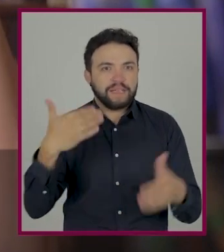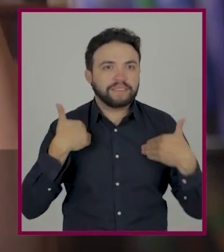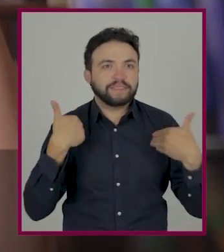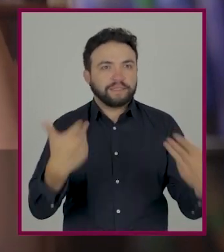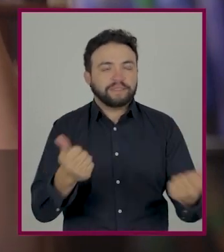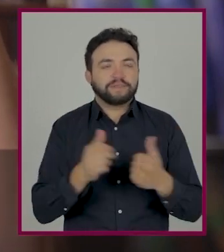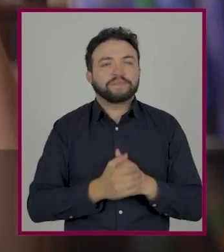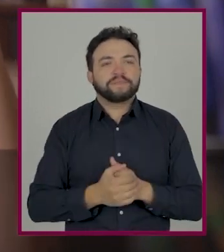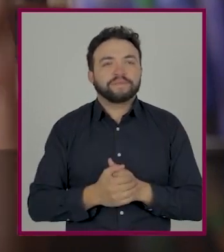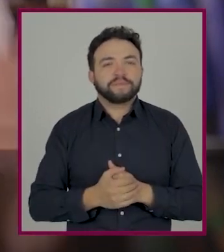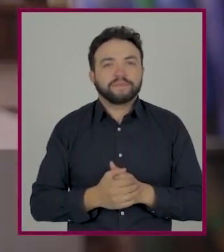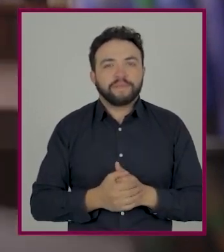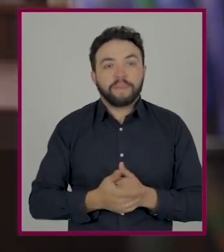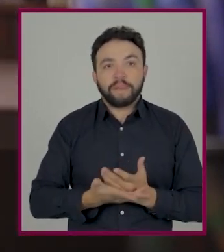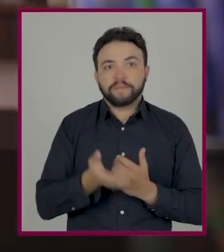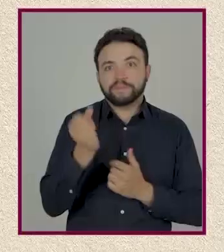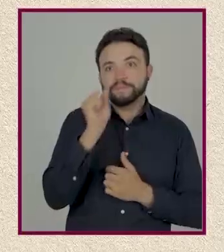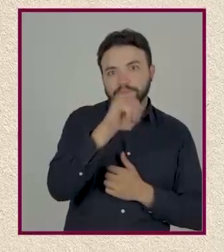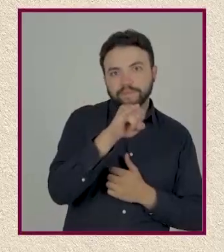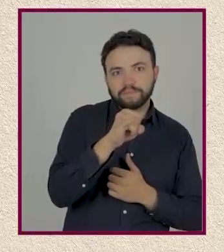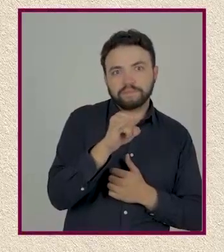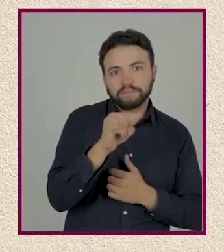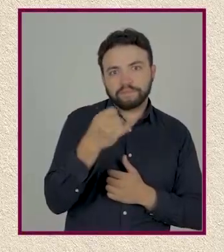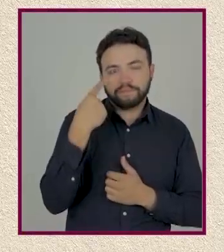Entonces creo que lo tengo más que entendido.